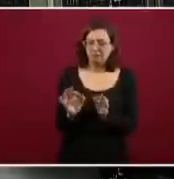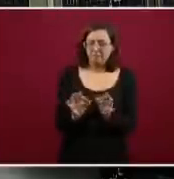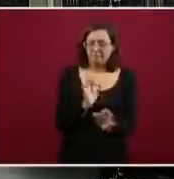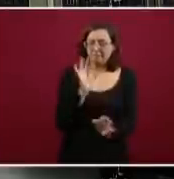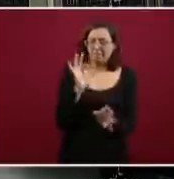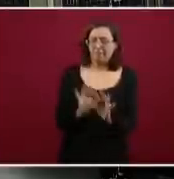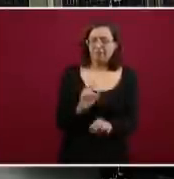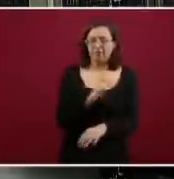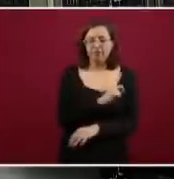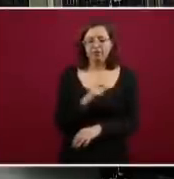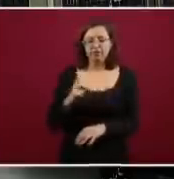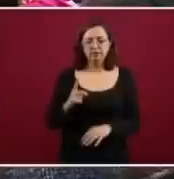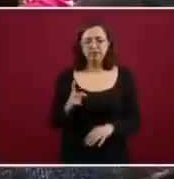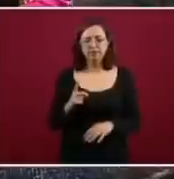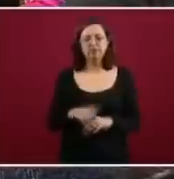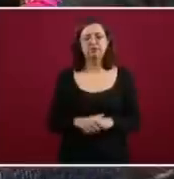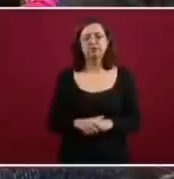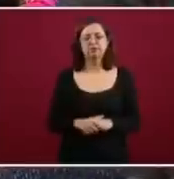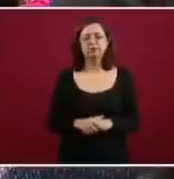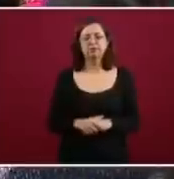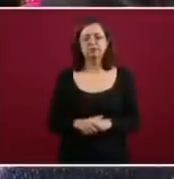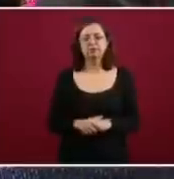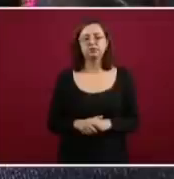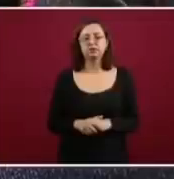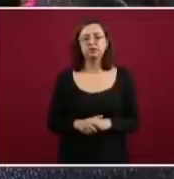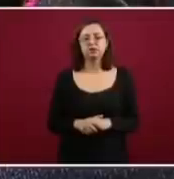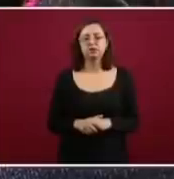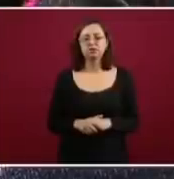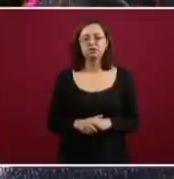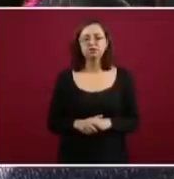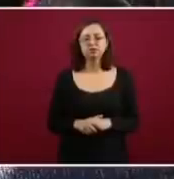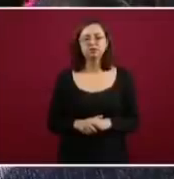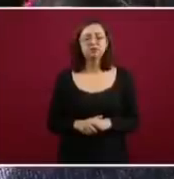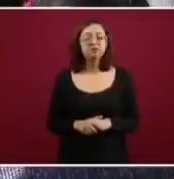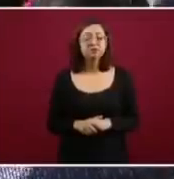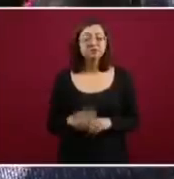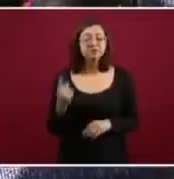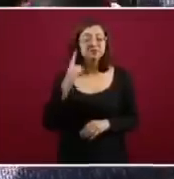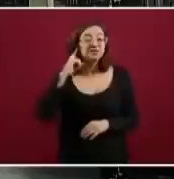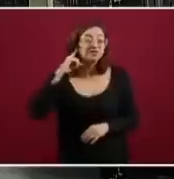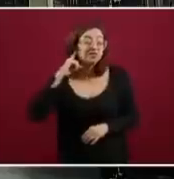este si se necesitan visitar manden